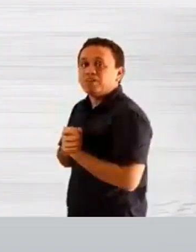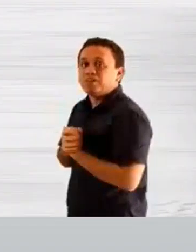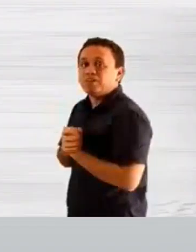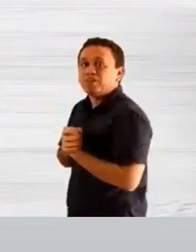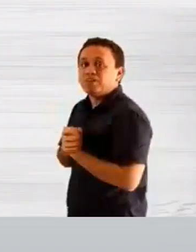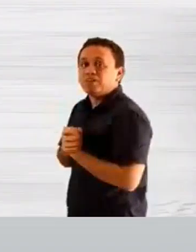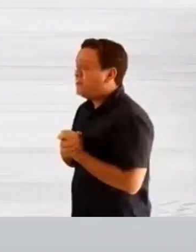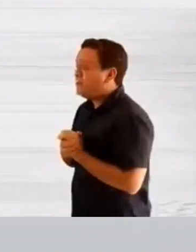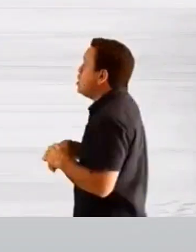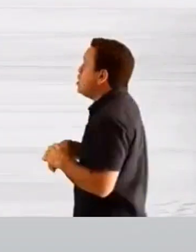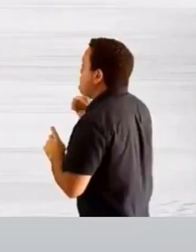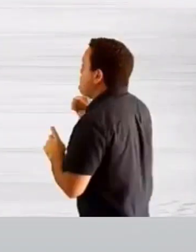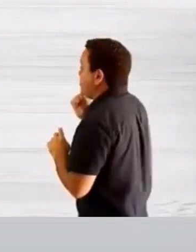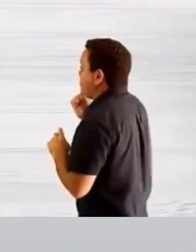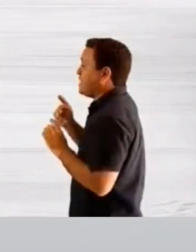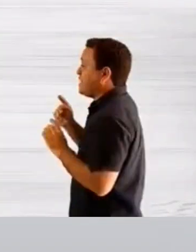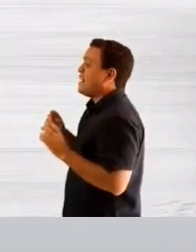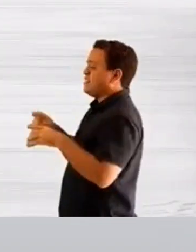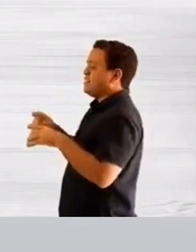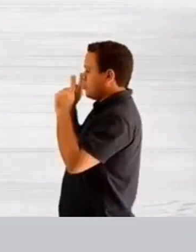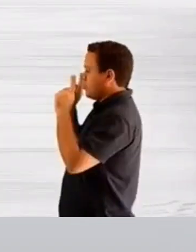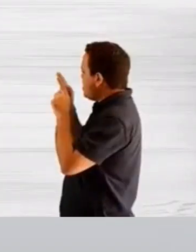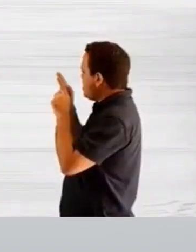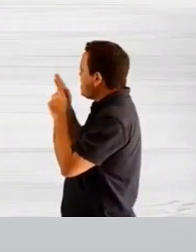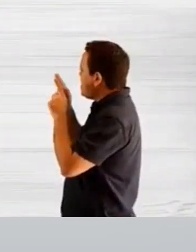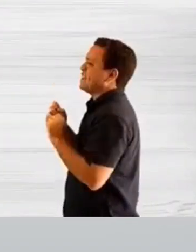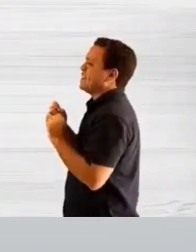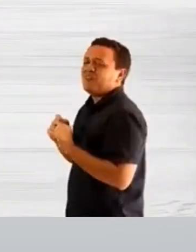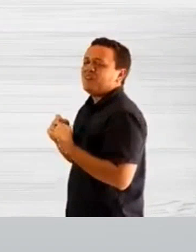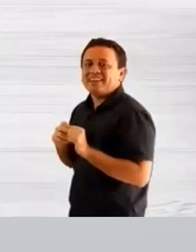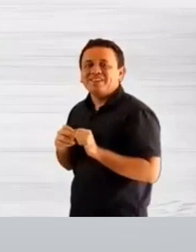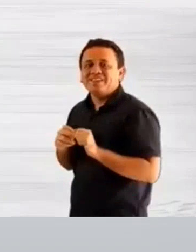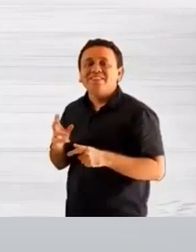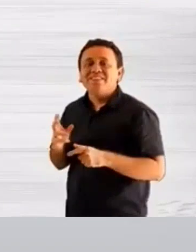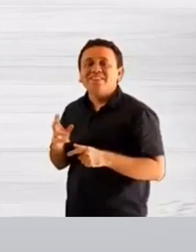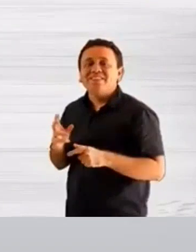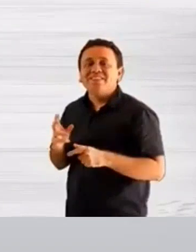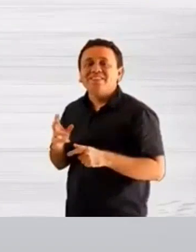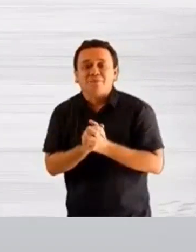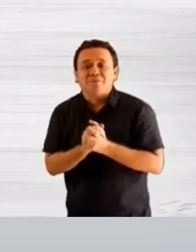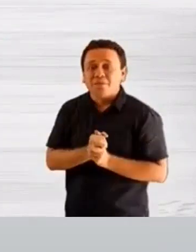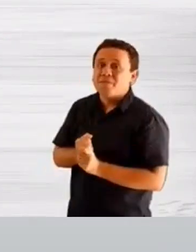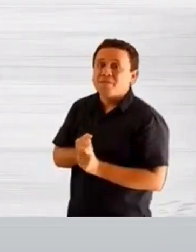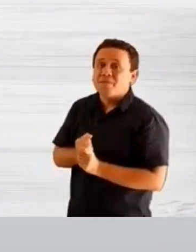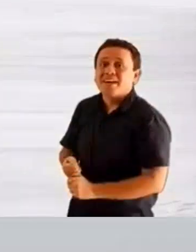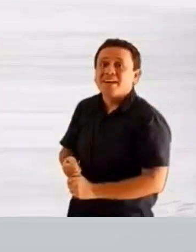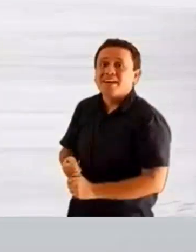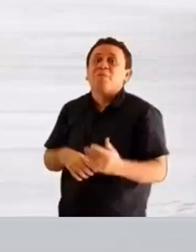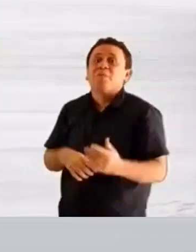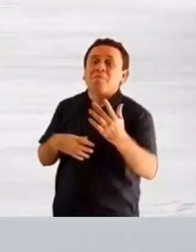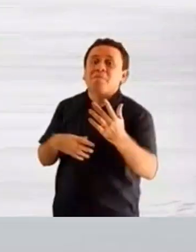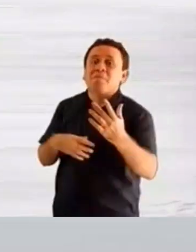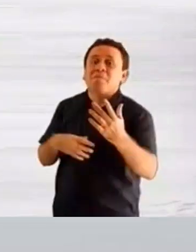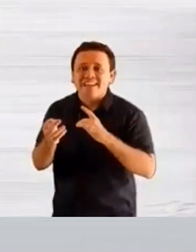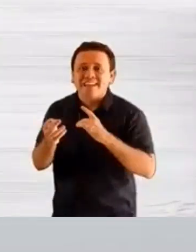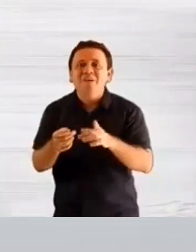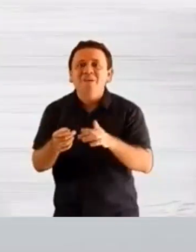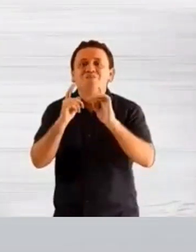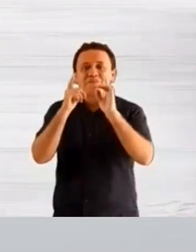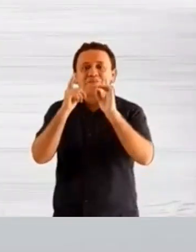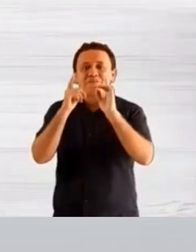por segundo al cuadrado. Como nuestra bicicleta avanza sobre una línea recta con aceleración constante, entonces podemos afirmar que avanza con